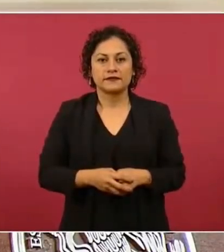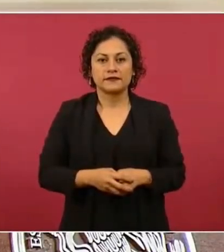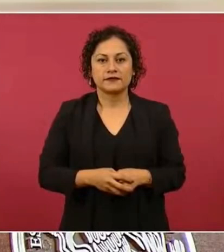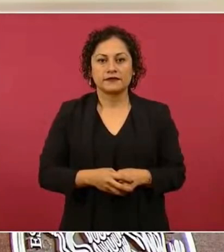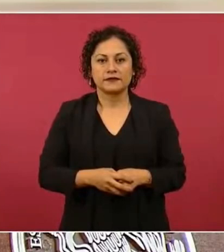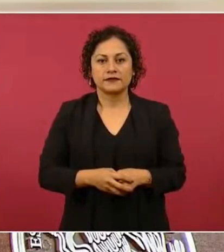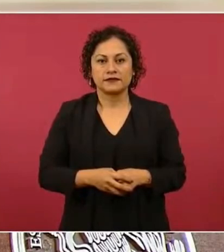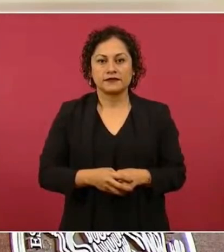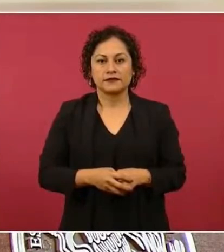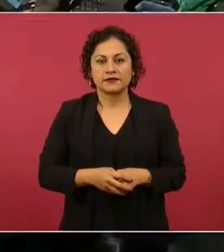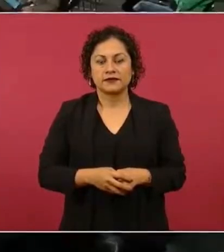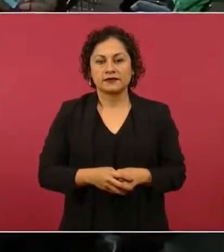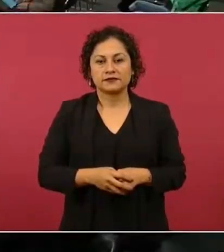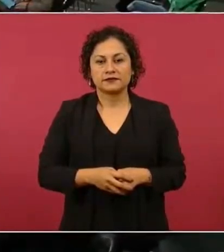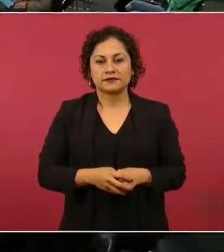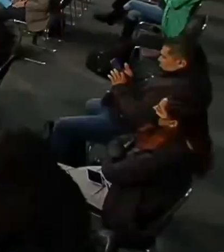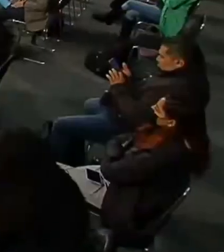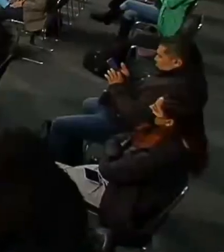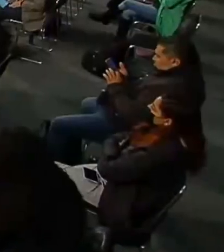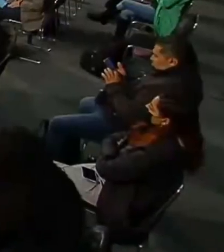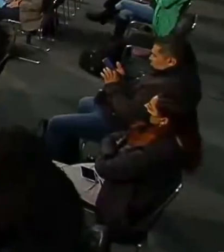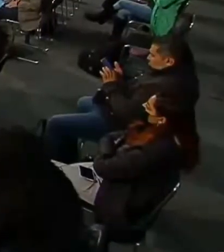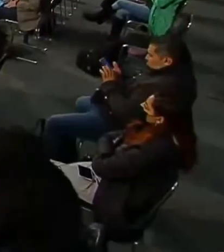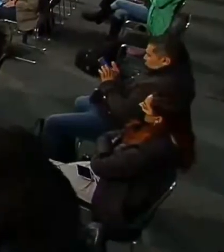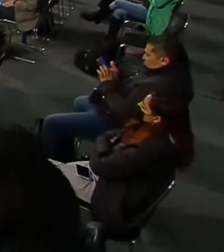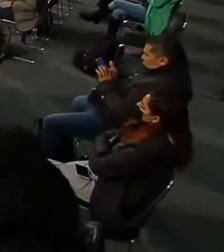lo que ha tronchado